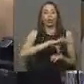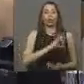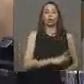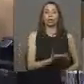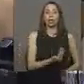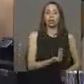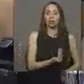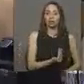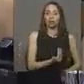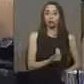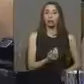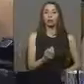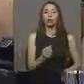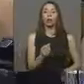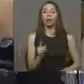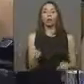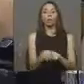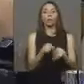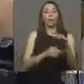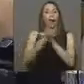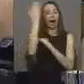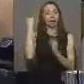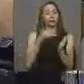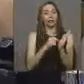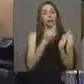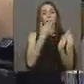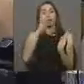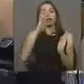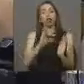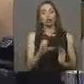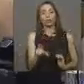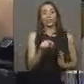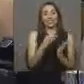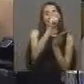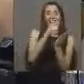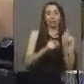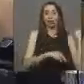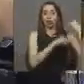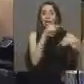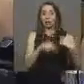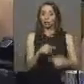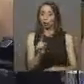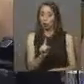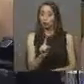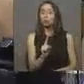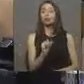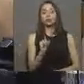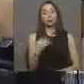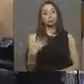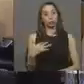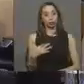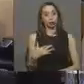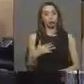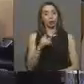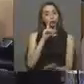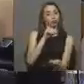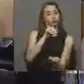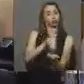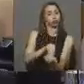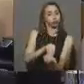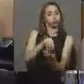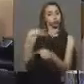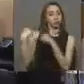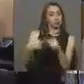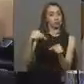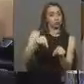No lo vamos a catalogar como en el pasado como el mejor censo de la historia, pero sí es importante consignar de